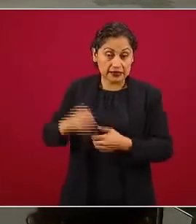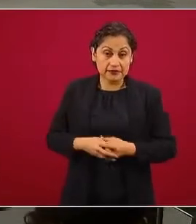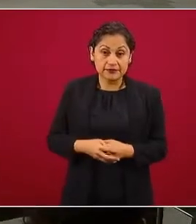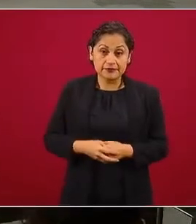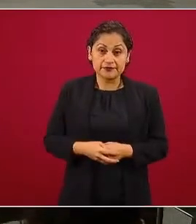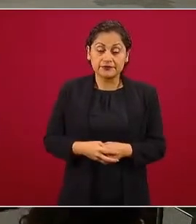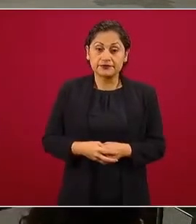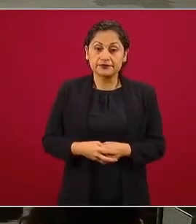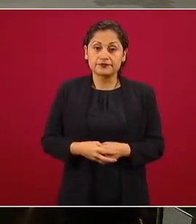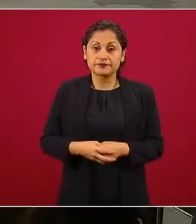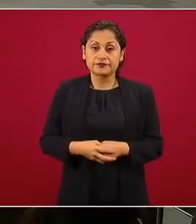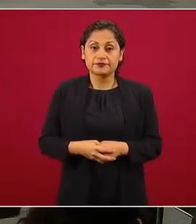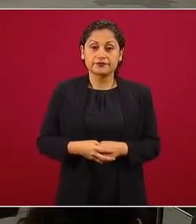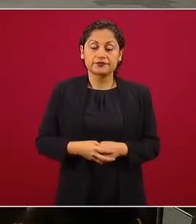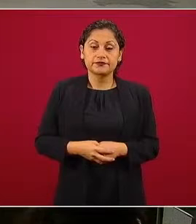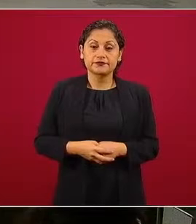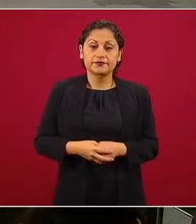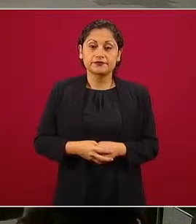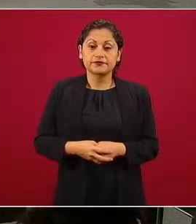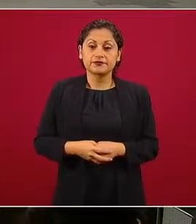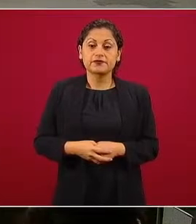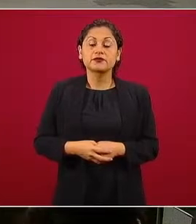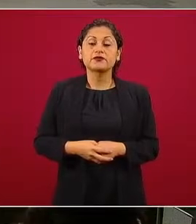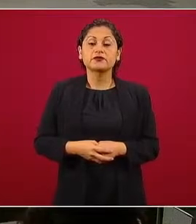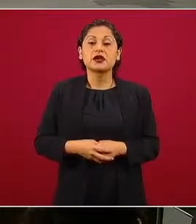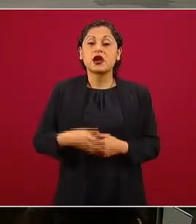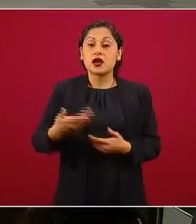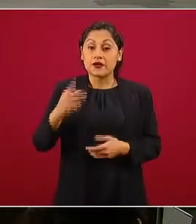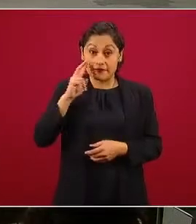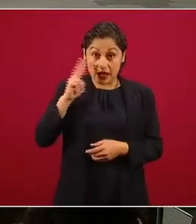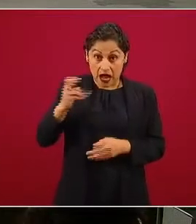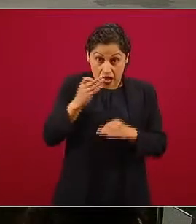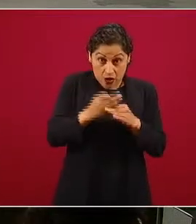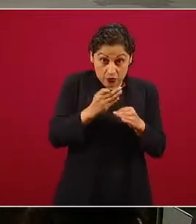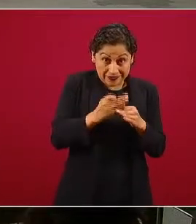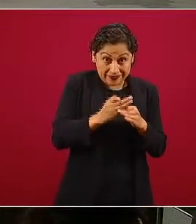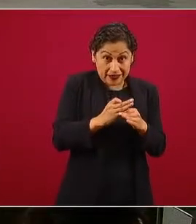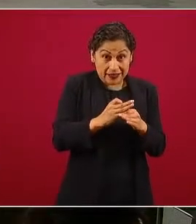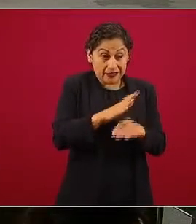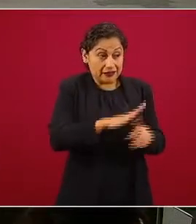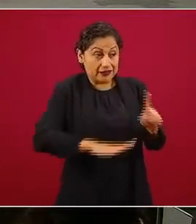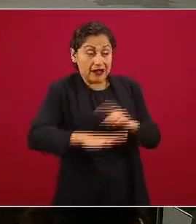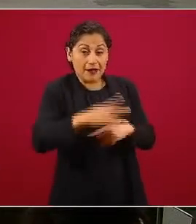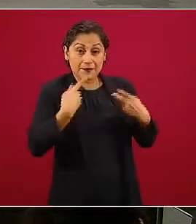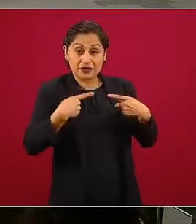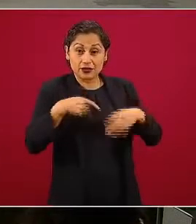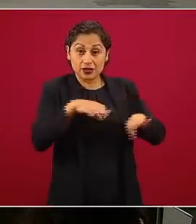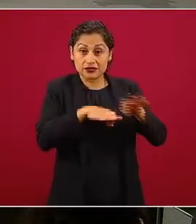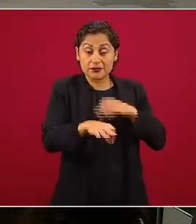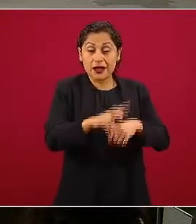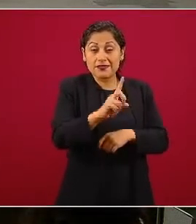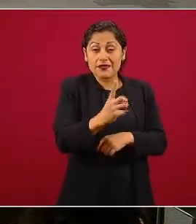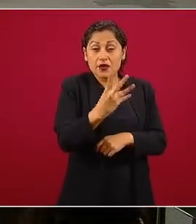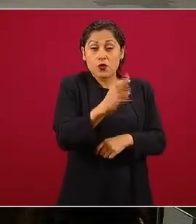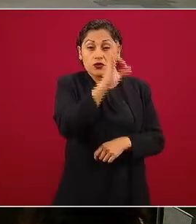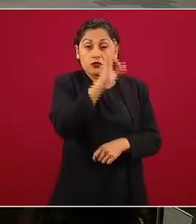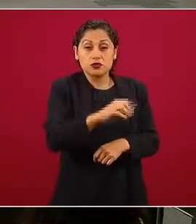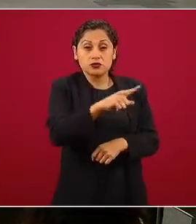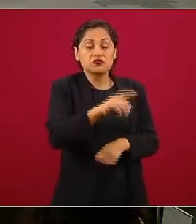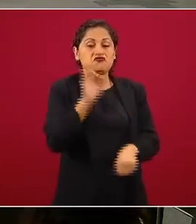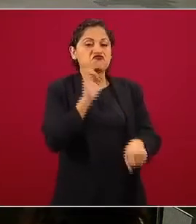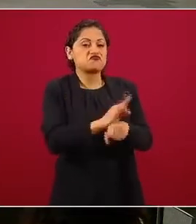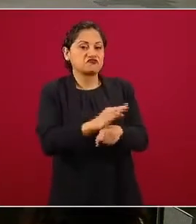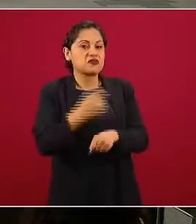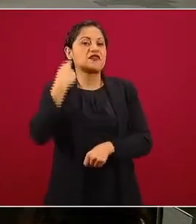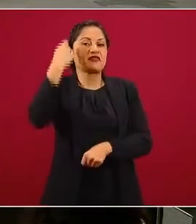de hoy, con el estatus vigente, solamente el 34% de los trabajadores alcanza a tener una pensión garantizada. Es